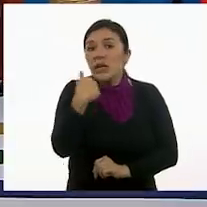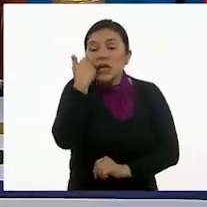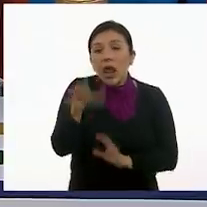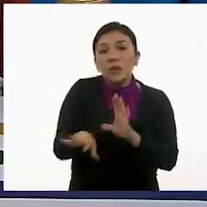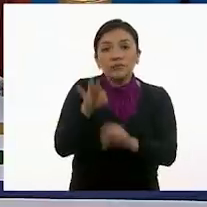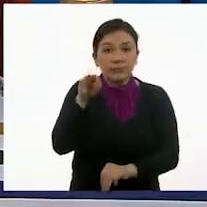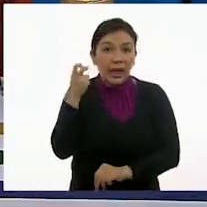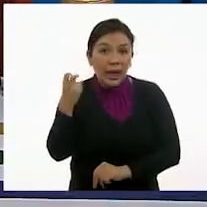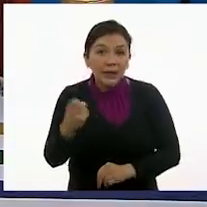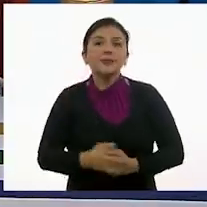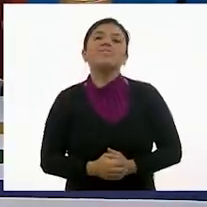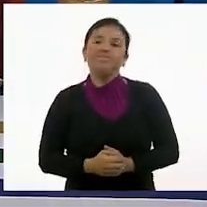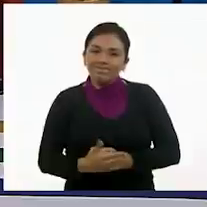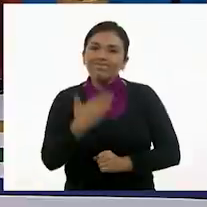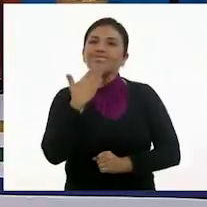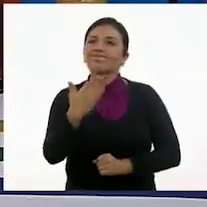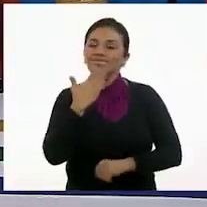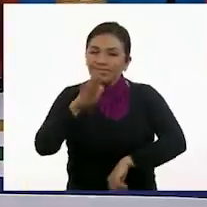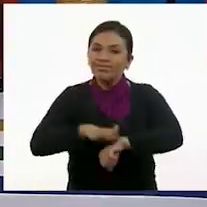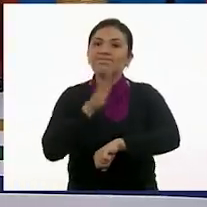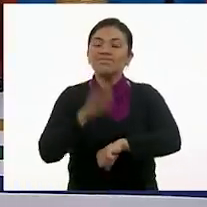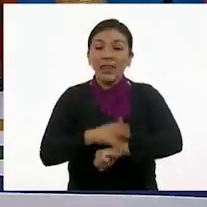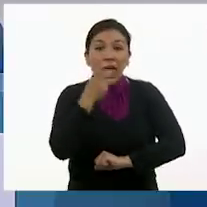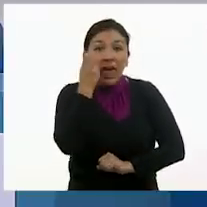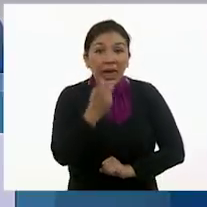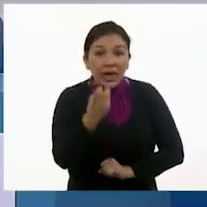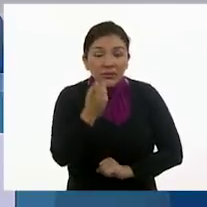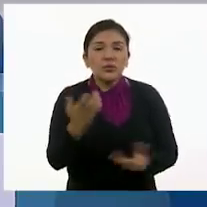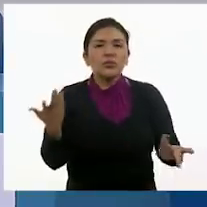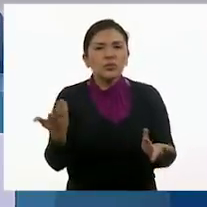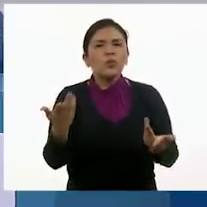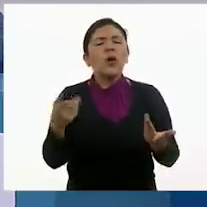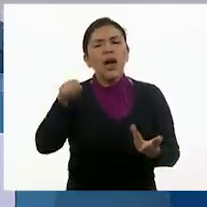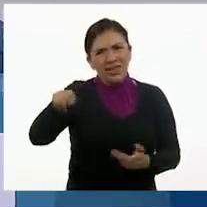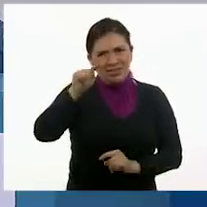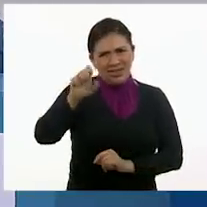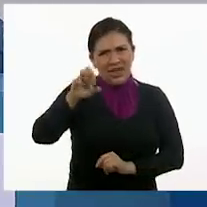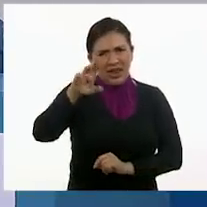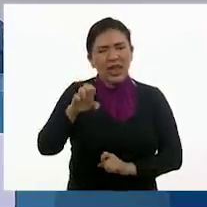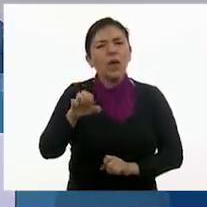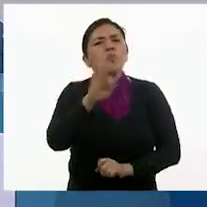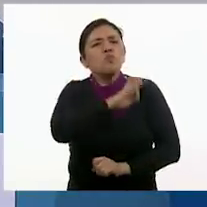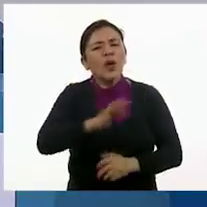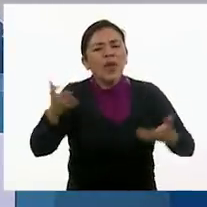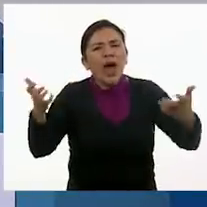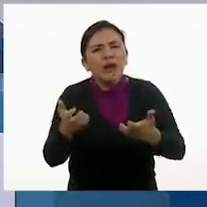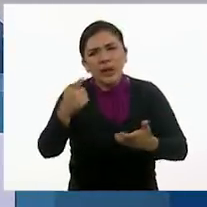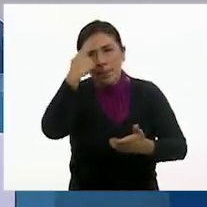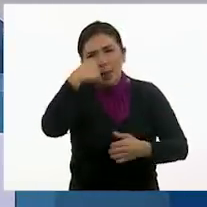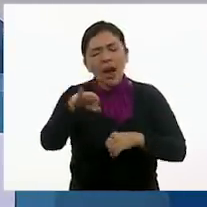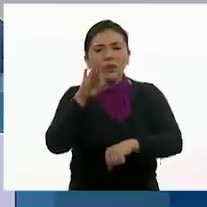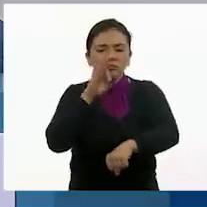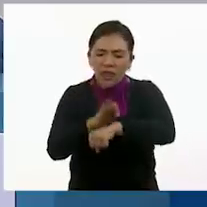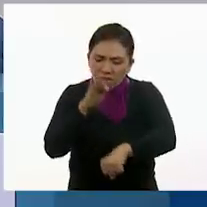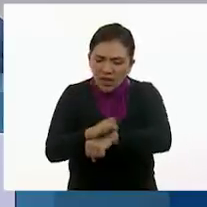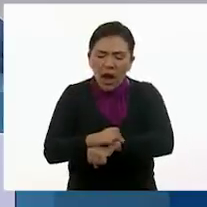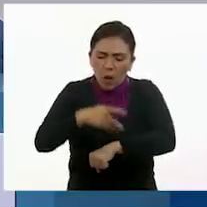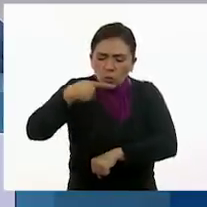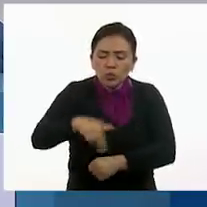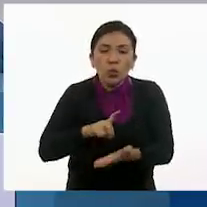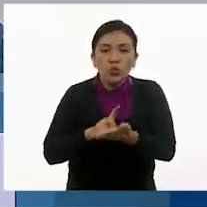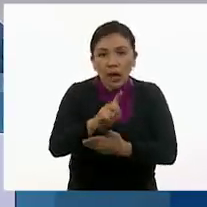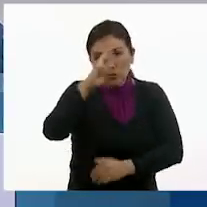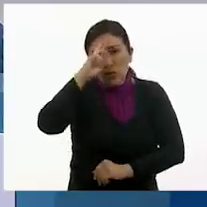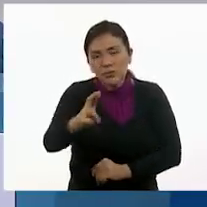dedicarse. Exacto, sí. Es correcto, Raúl. Y entonces, ¿qué puede hacer para que se defiendan y que sus derechos